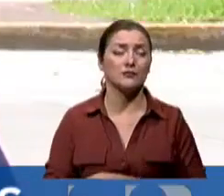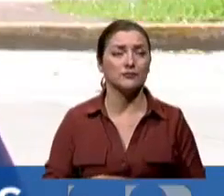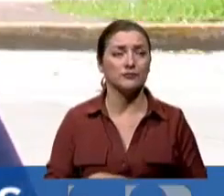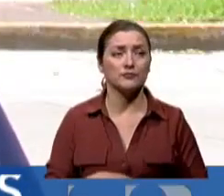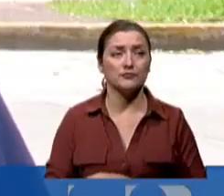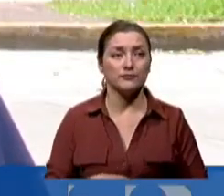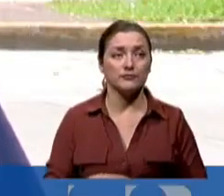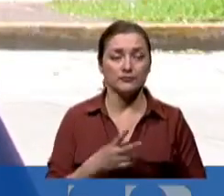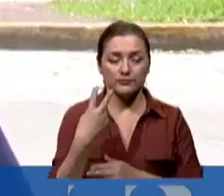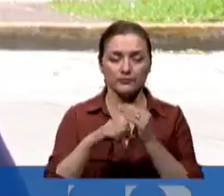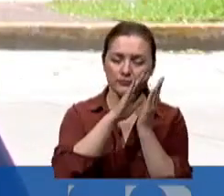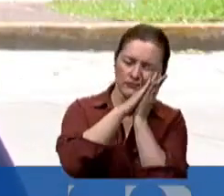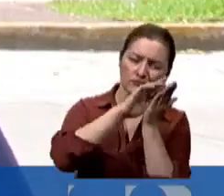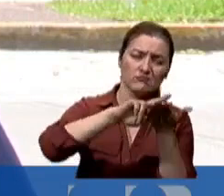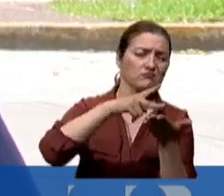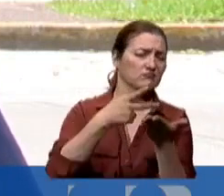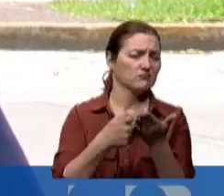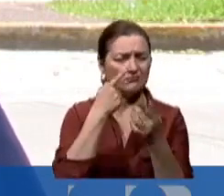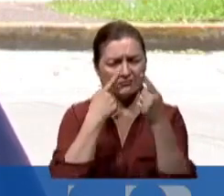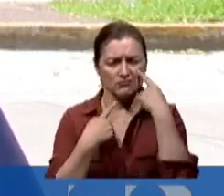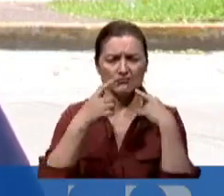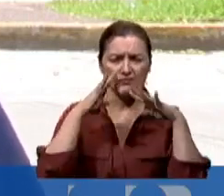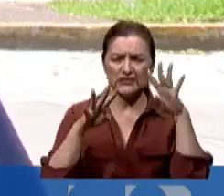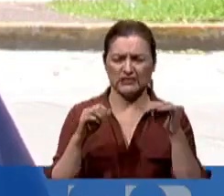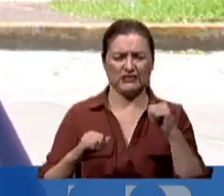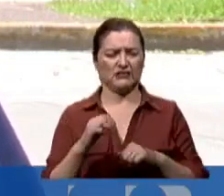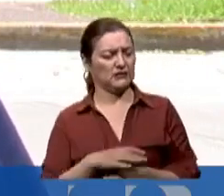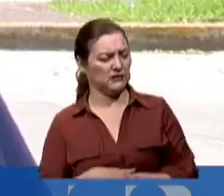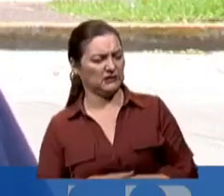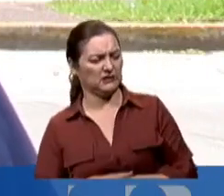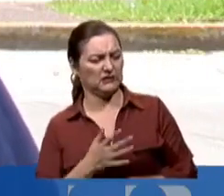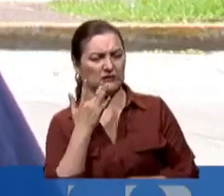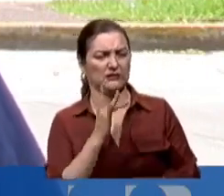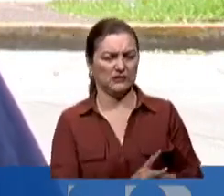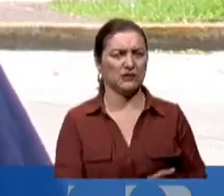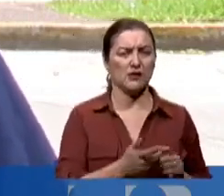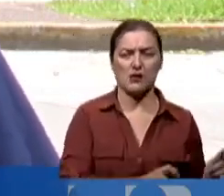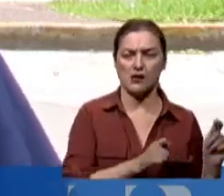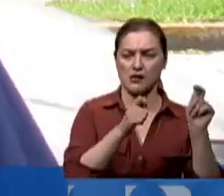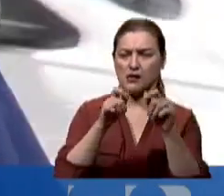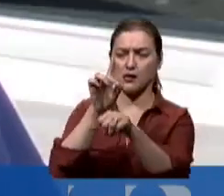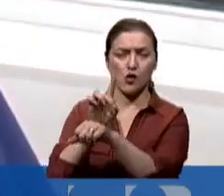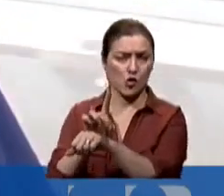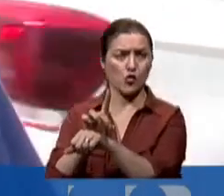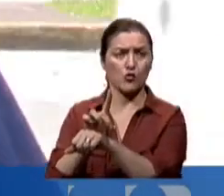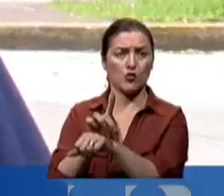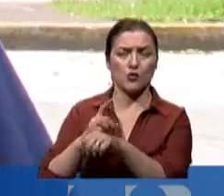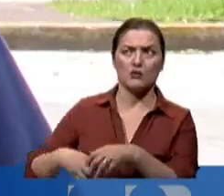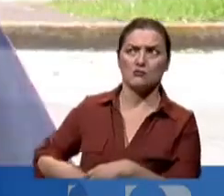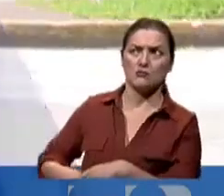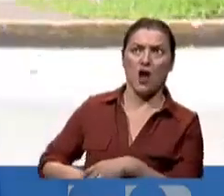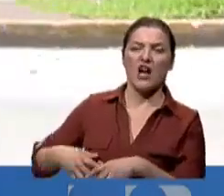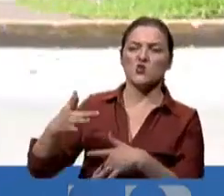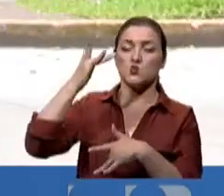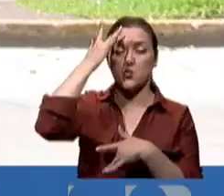no dormía bien, lloraba, como que sufría, entonces dije no, entonces voy a hacerle ver y le detectaron esta